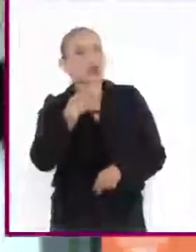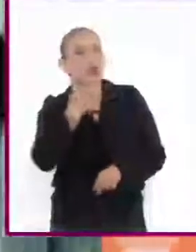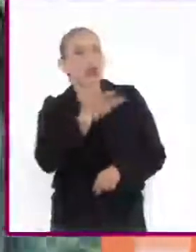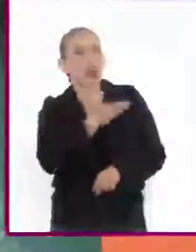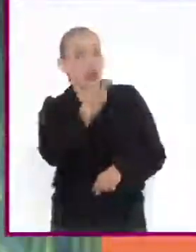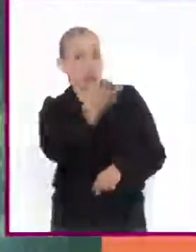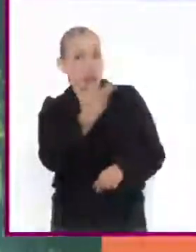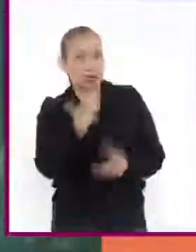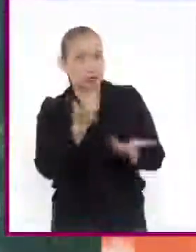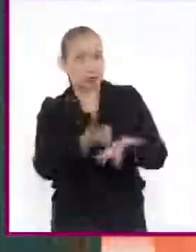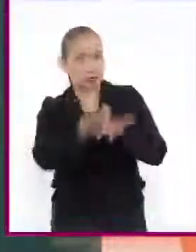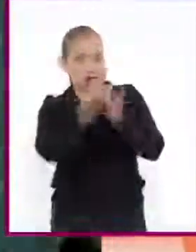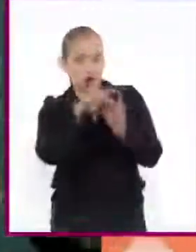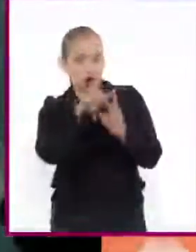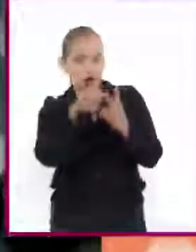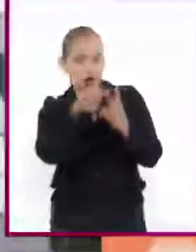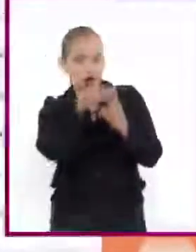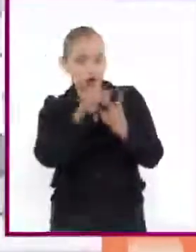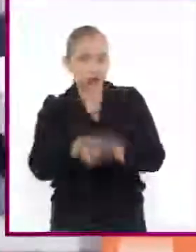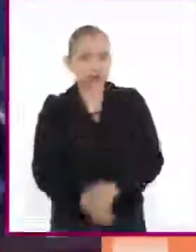tienen estas reacciones?